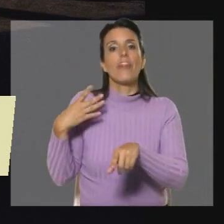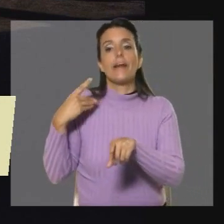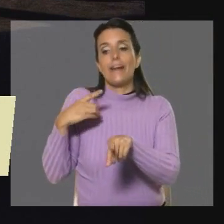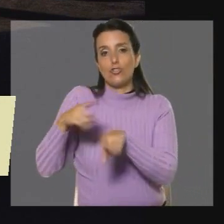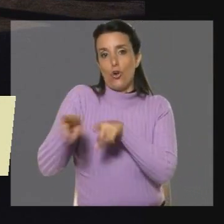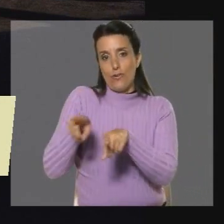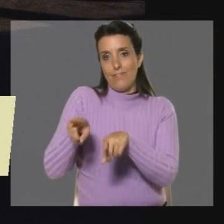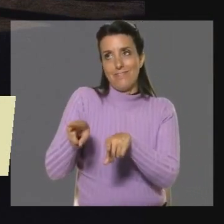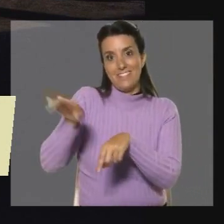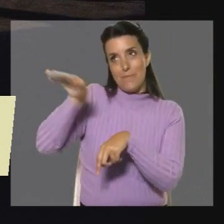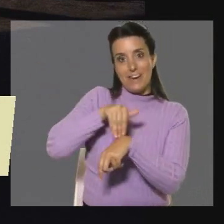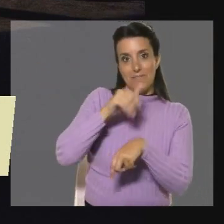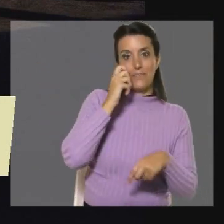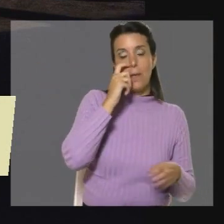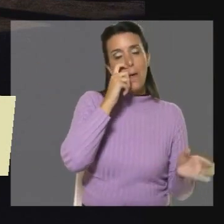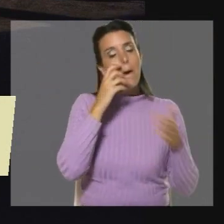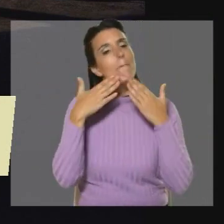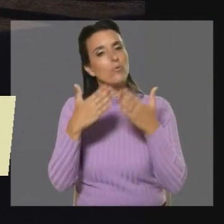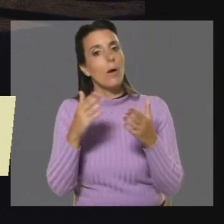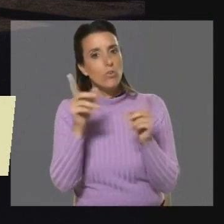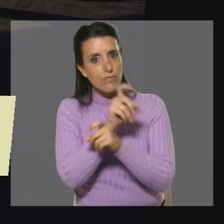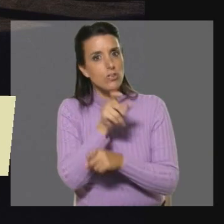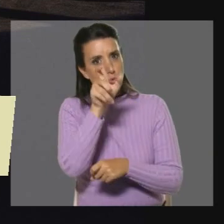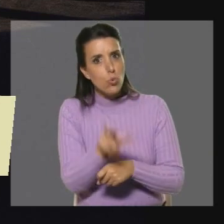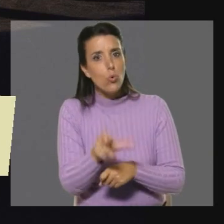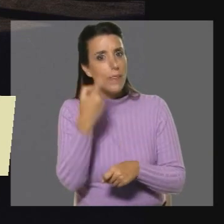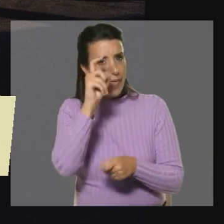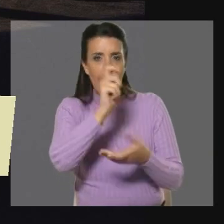decir. Josefina, ¿y no es complicado cuando de repente sos la misma autora